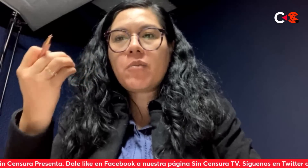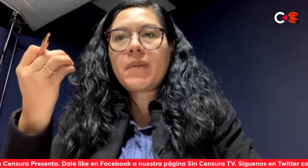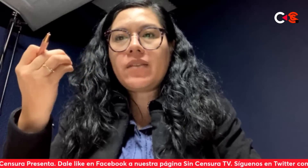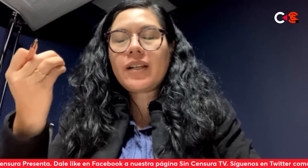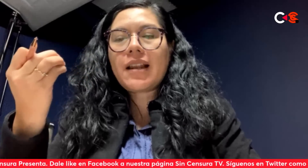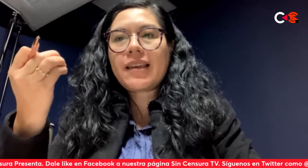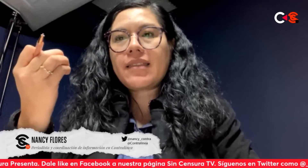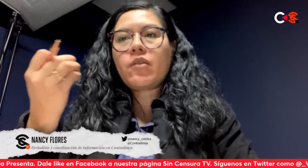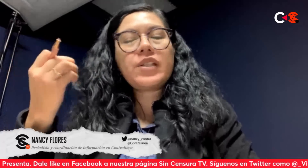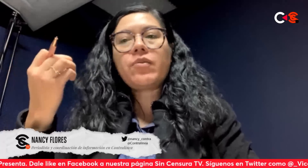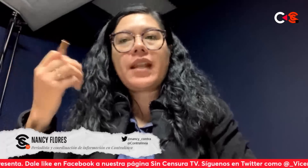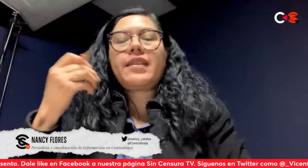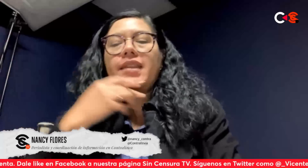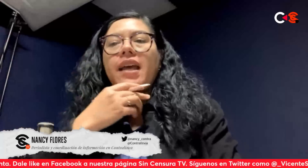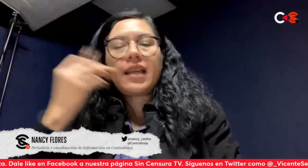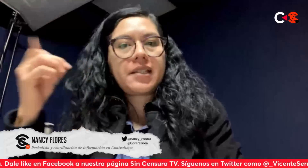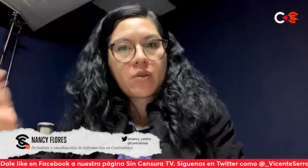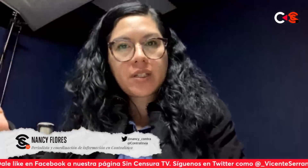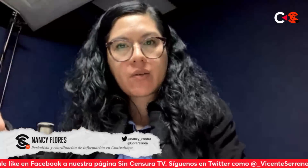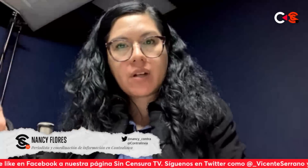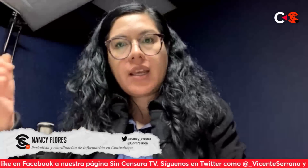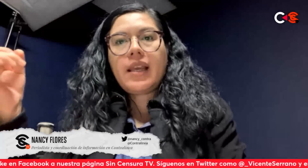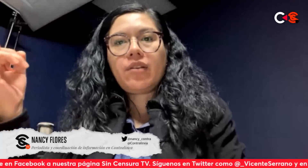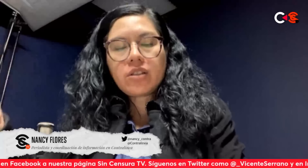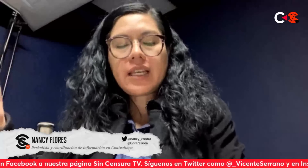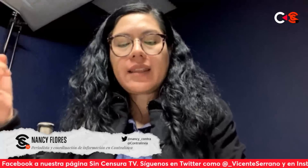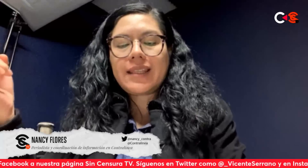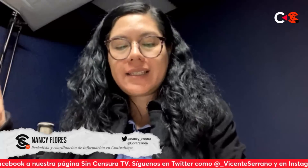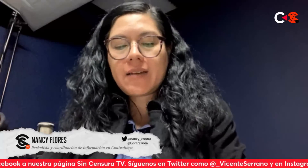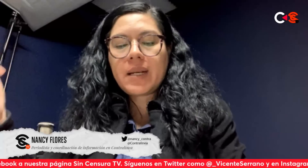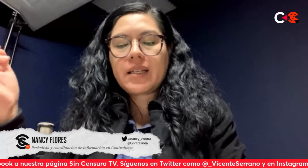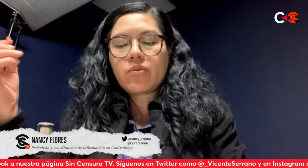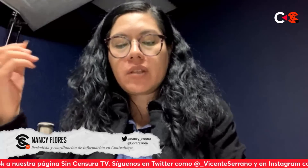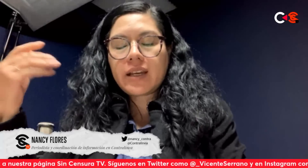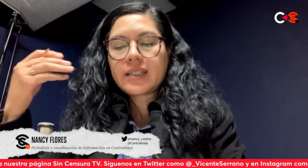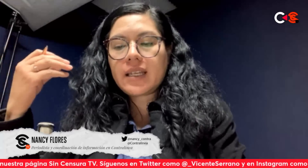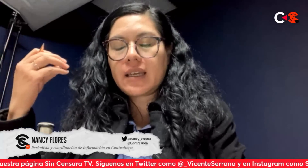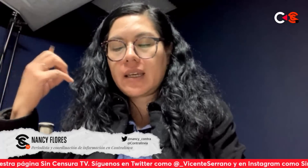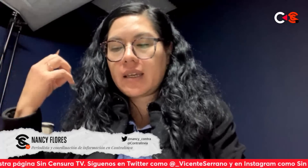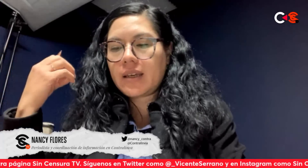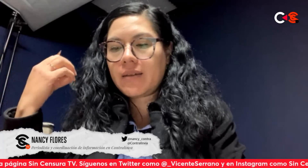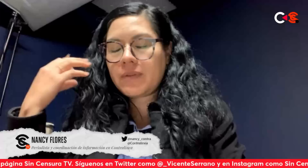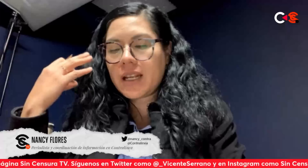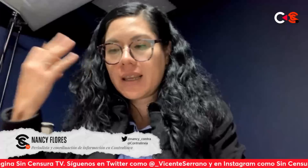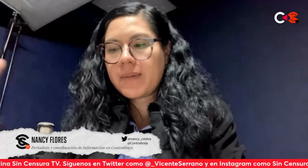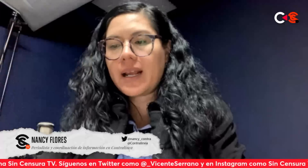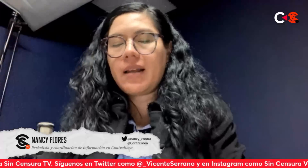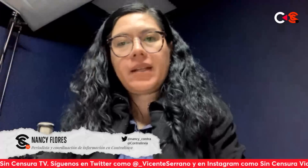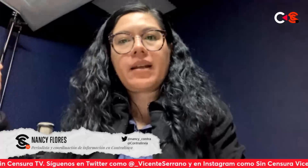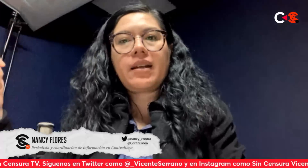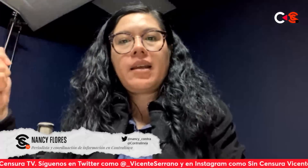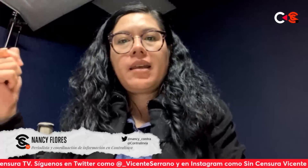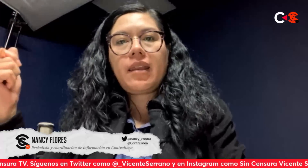hacer en un momento en que la gente no estuviera atenta y así lo hicieron. El 12 de diciembre, que es un día que se celebra